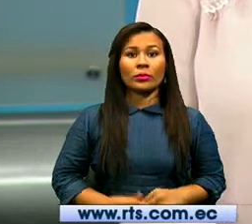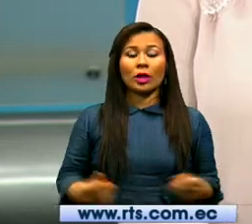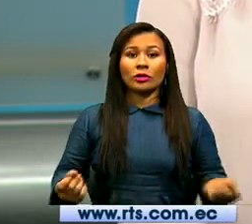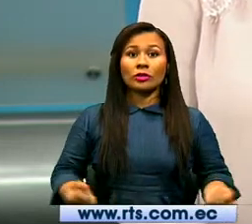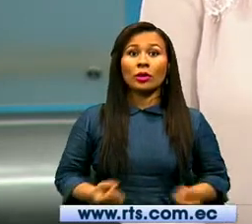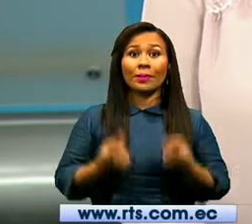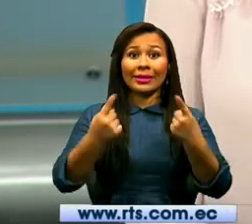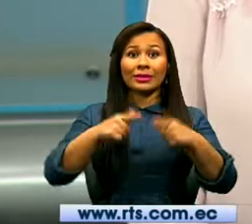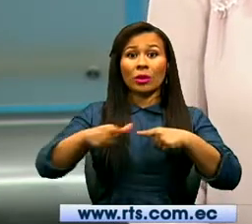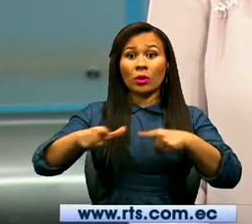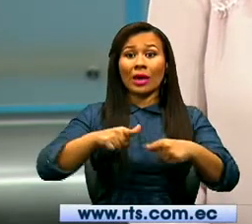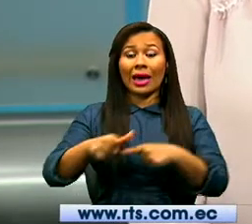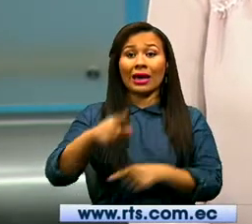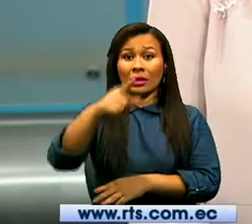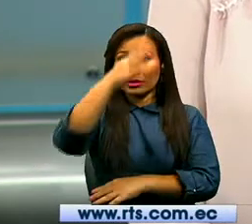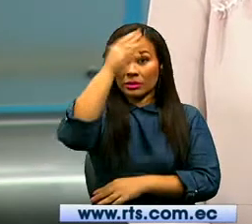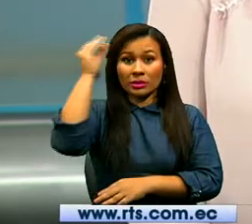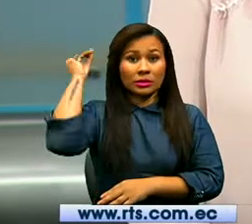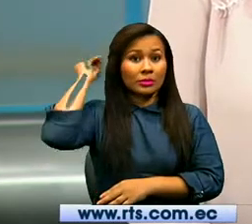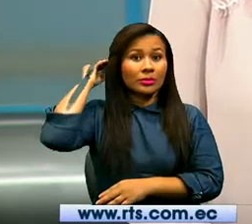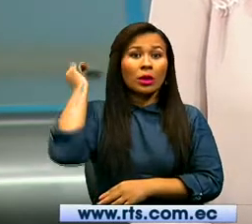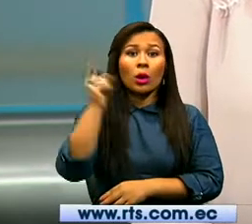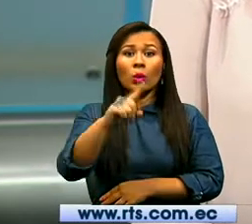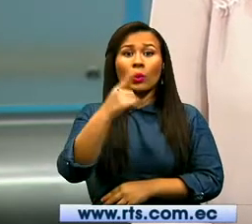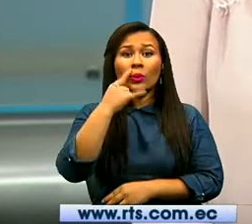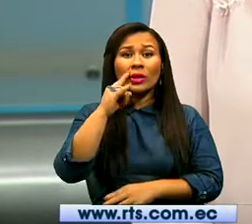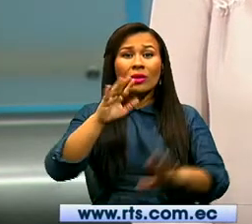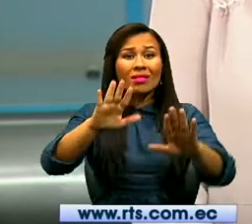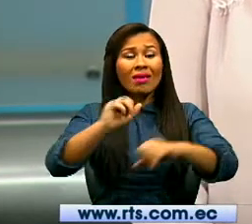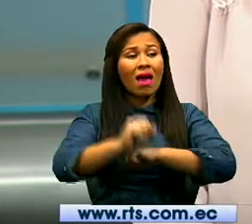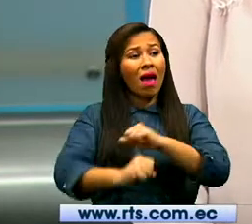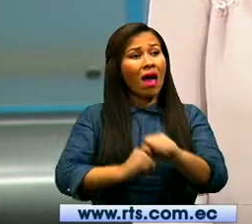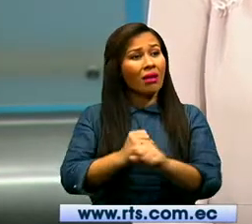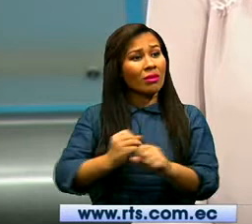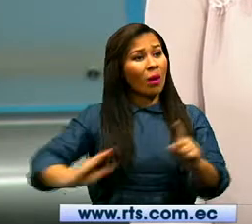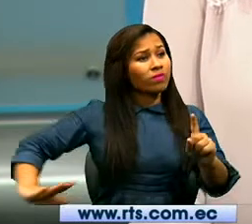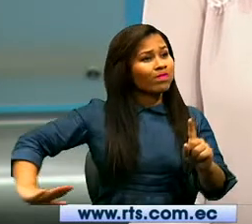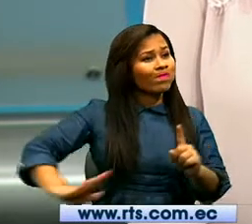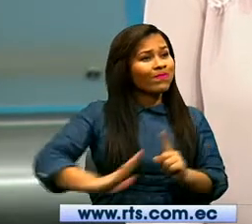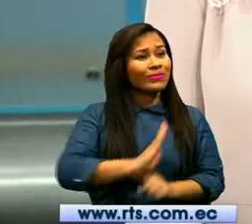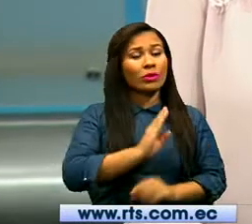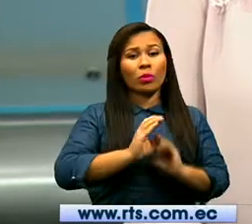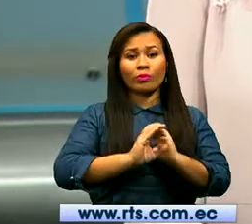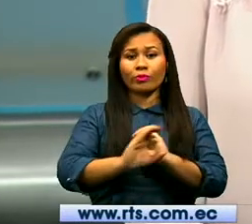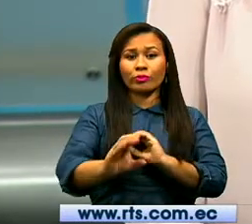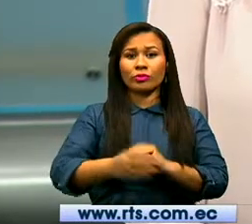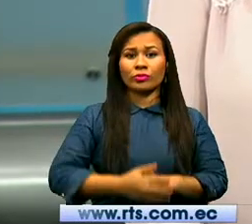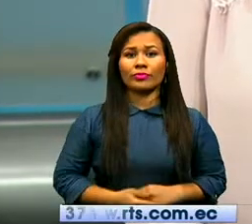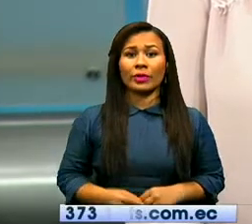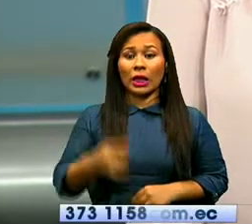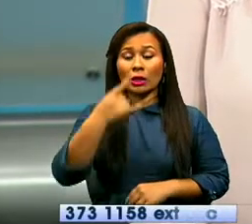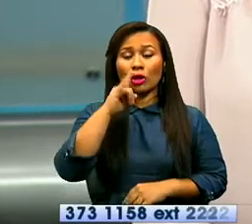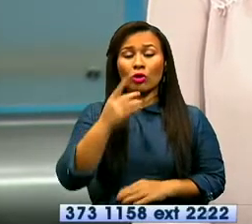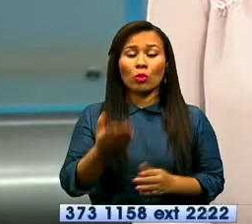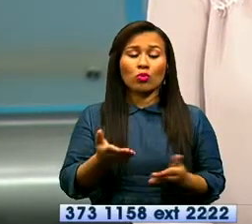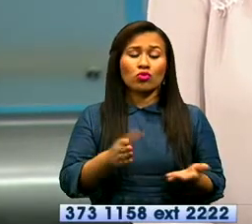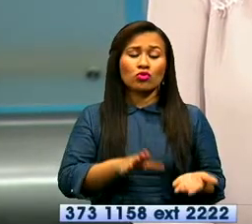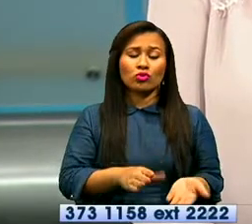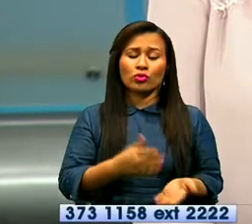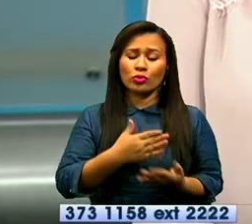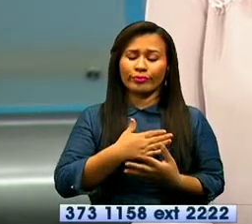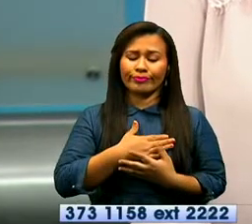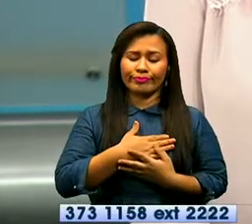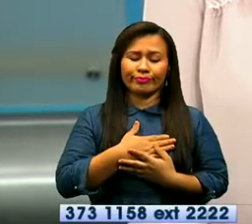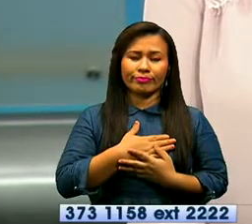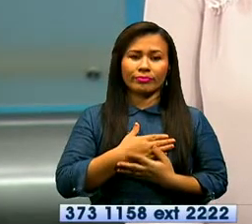Conmoción en Riobamba. Un niño de 10 años fue atropellado por un bus interprovincial. El menor murió al instante de ocurrida la